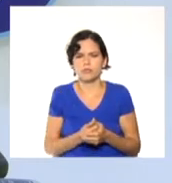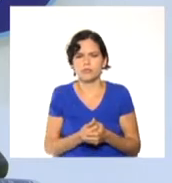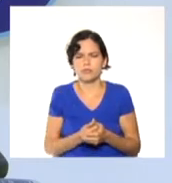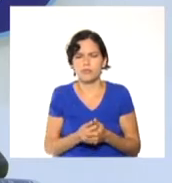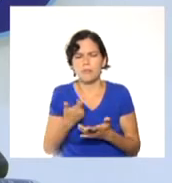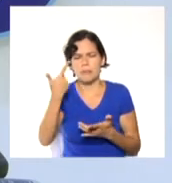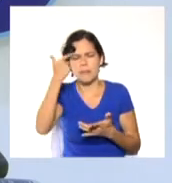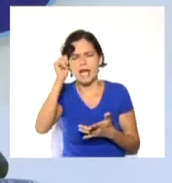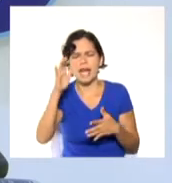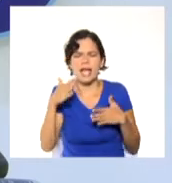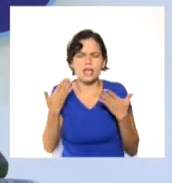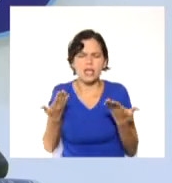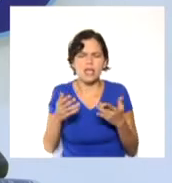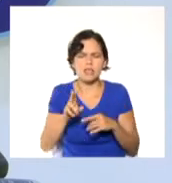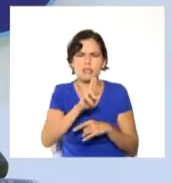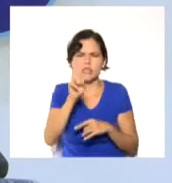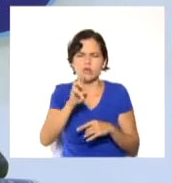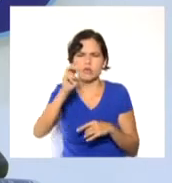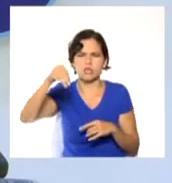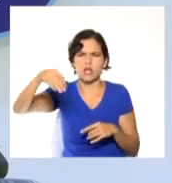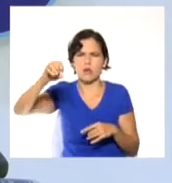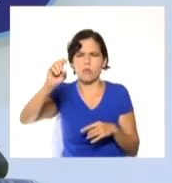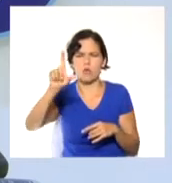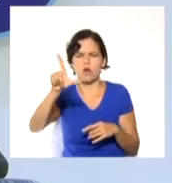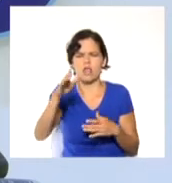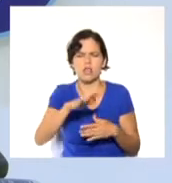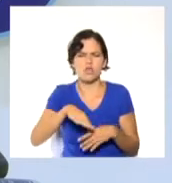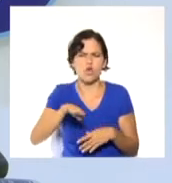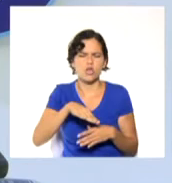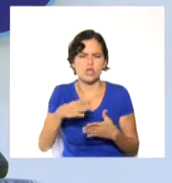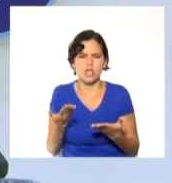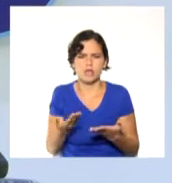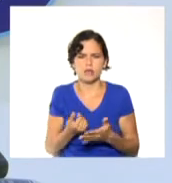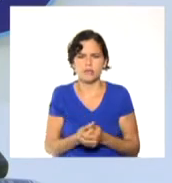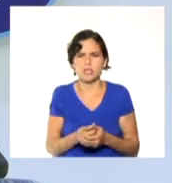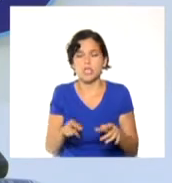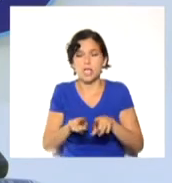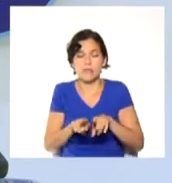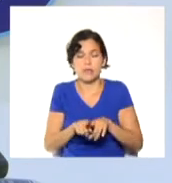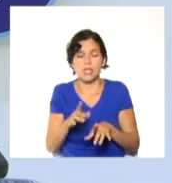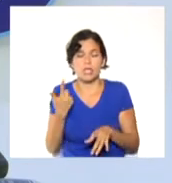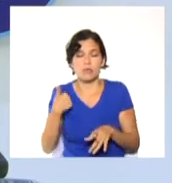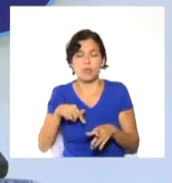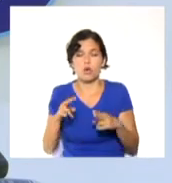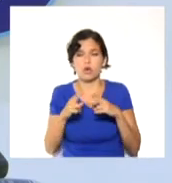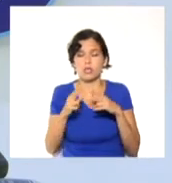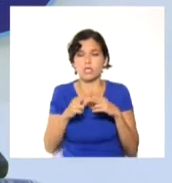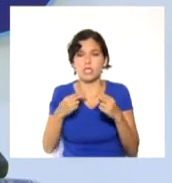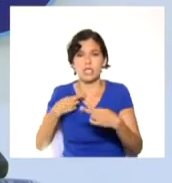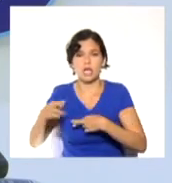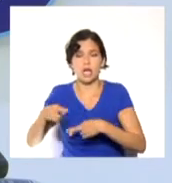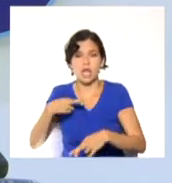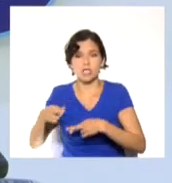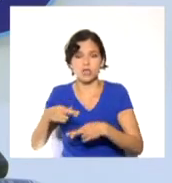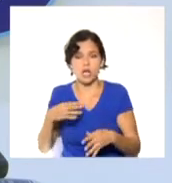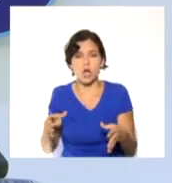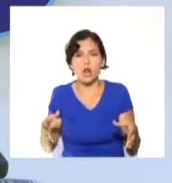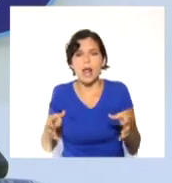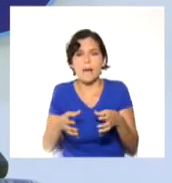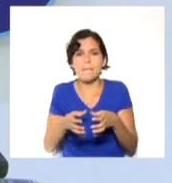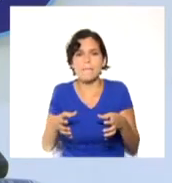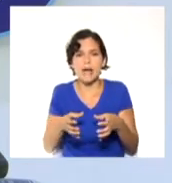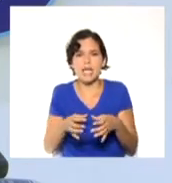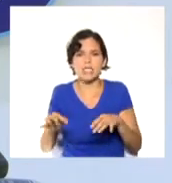¿Para qué se utiliza el mol o en dónde? También debemos conocer que está relacionado con la masa atómica,